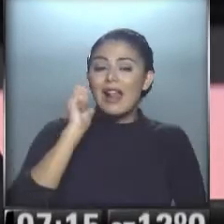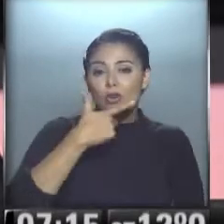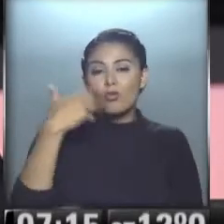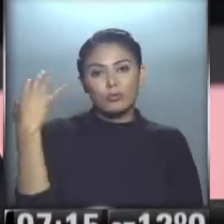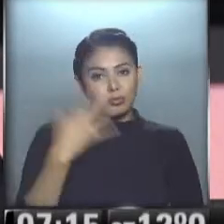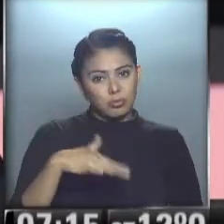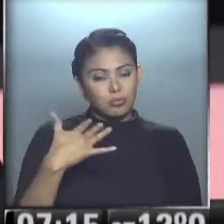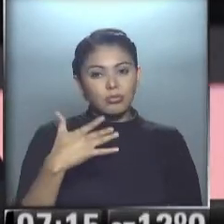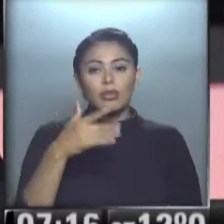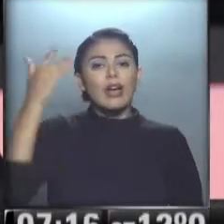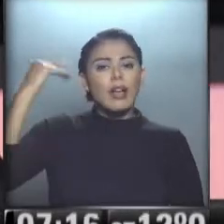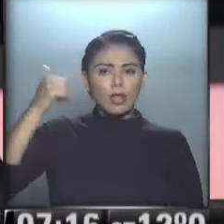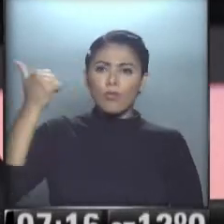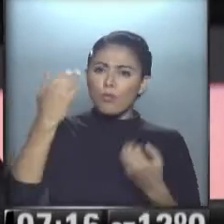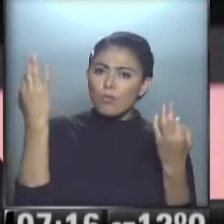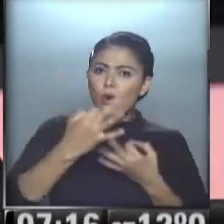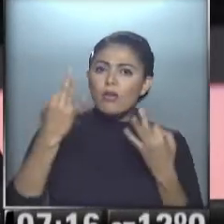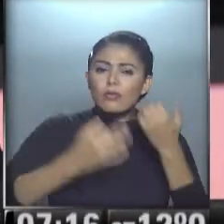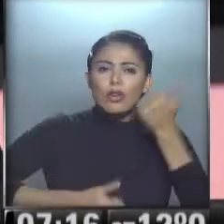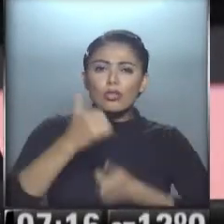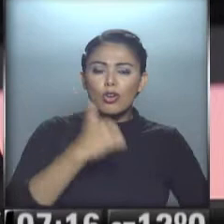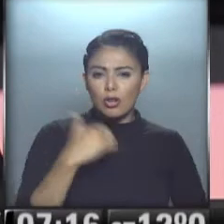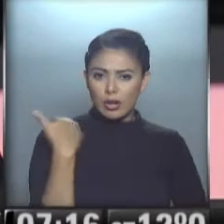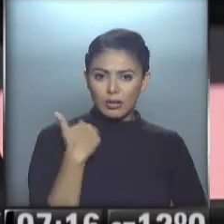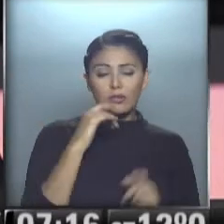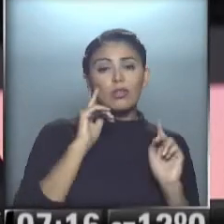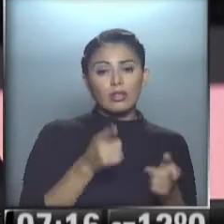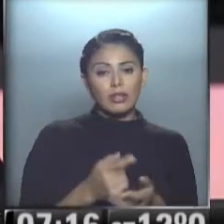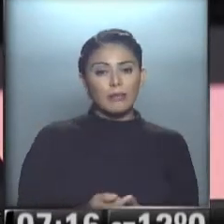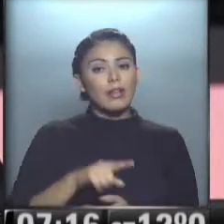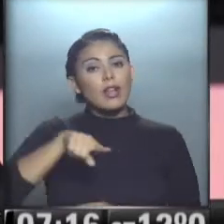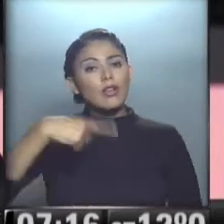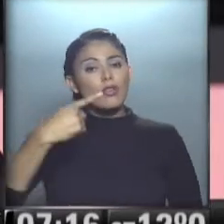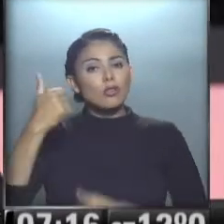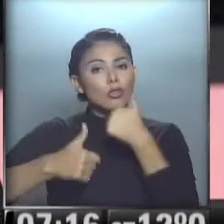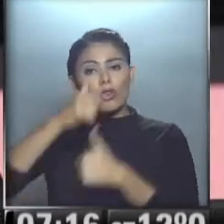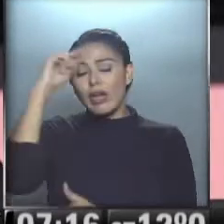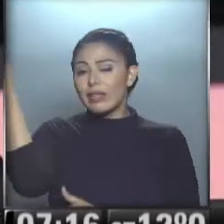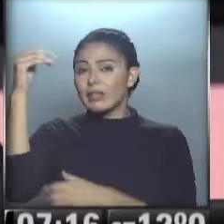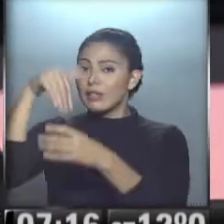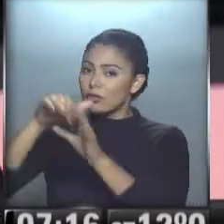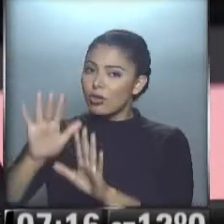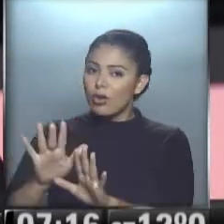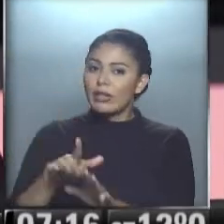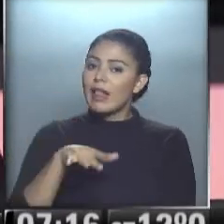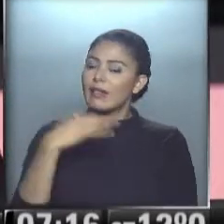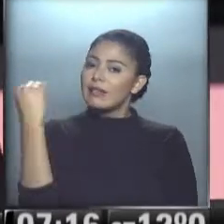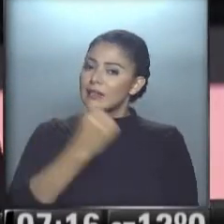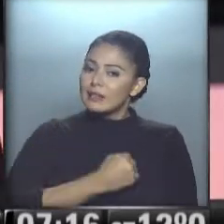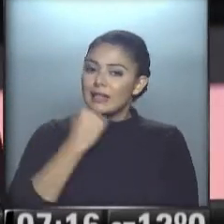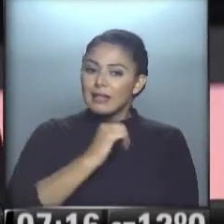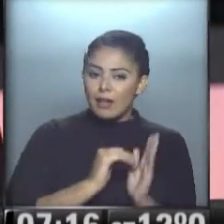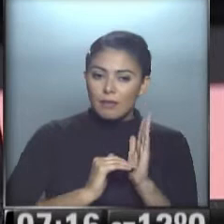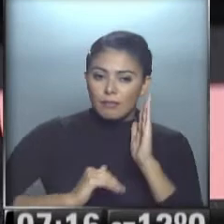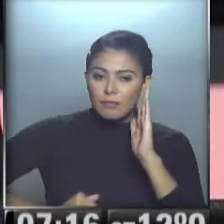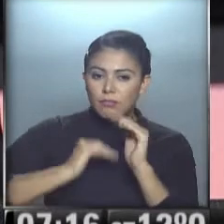vienen de muy buenas campañas en el torneo local y también en las participaciones internacionales, al menos tratar de dar el golpe,